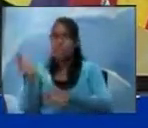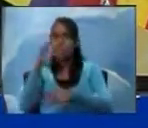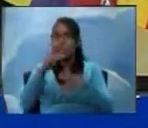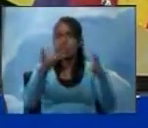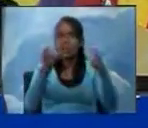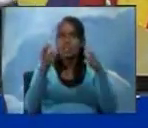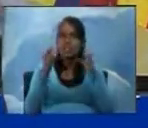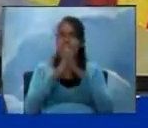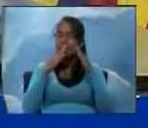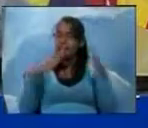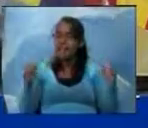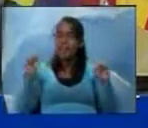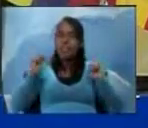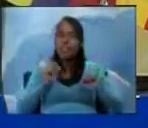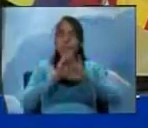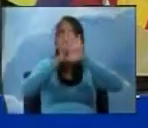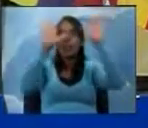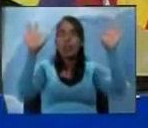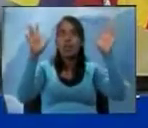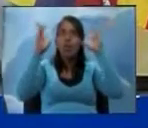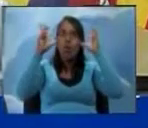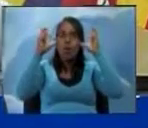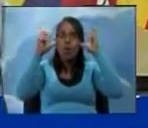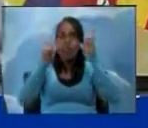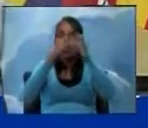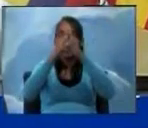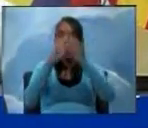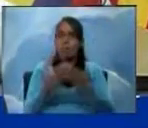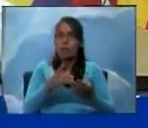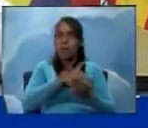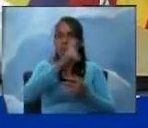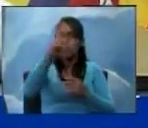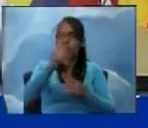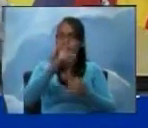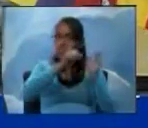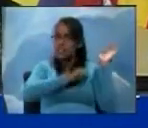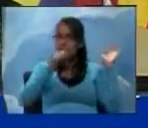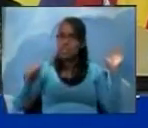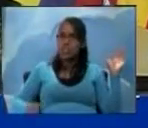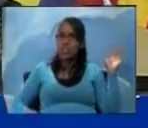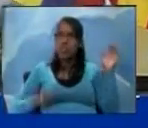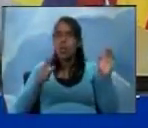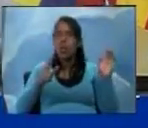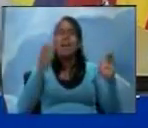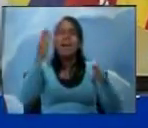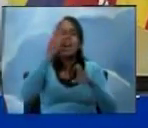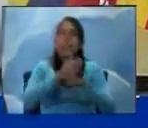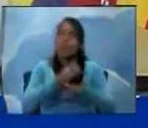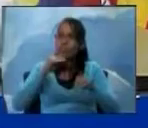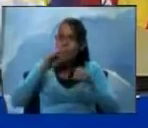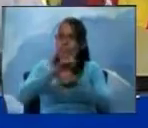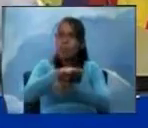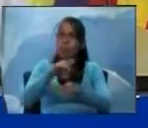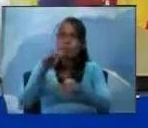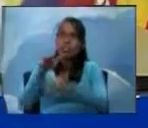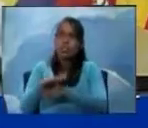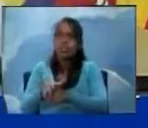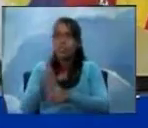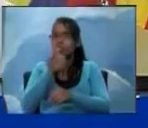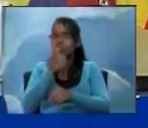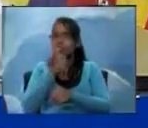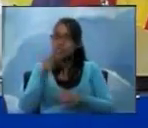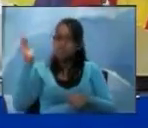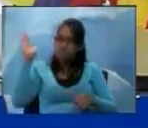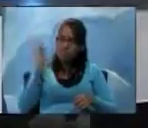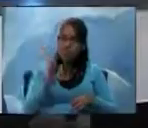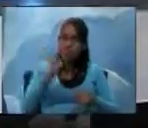recibiendo grandes milagros, oyendo la palabra del Creador, entre la multitud, ¿Quién vino entre la